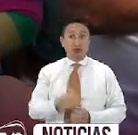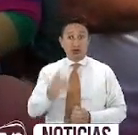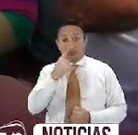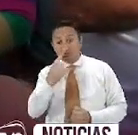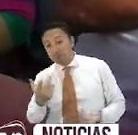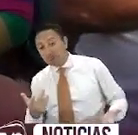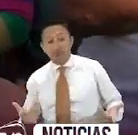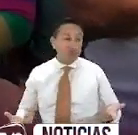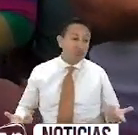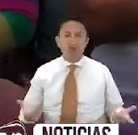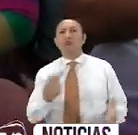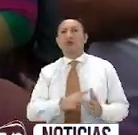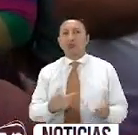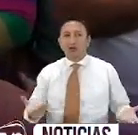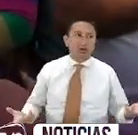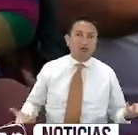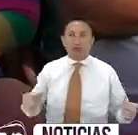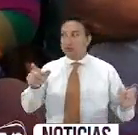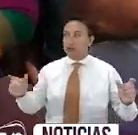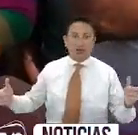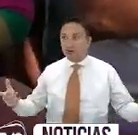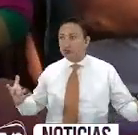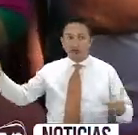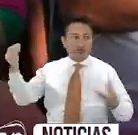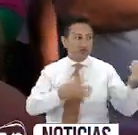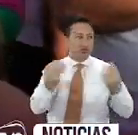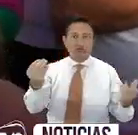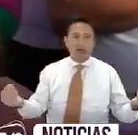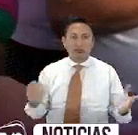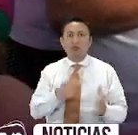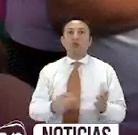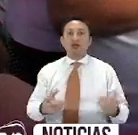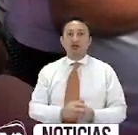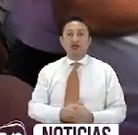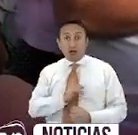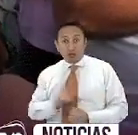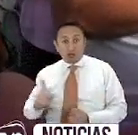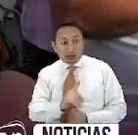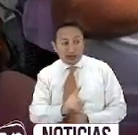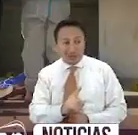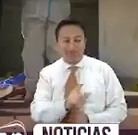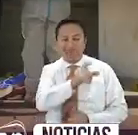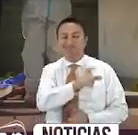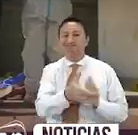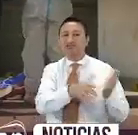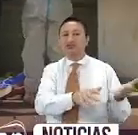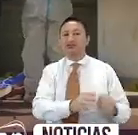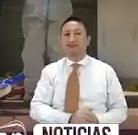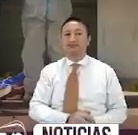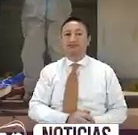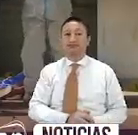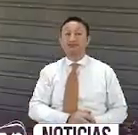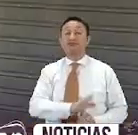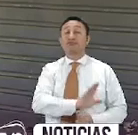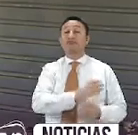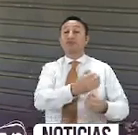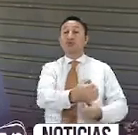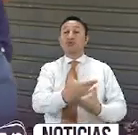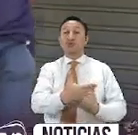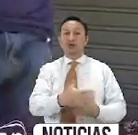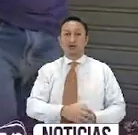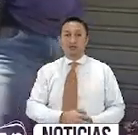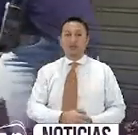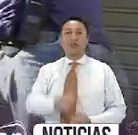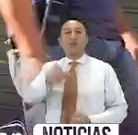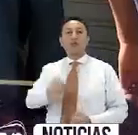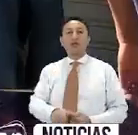mirar? Claro, sí, a ver qué había pasado, porque la gente salían corriendo y nosotros qué, y cuando acuerda, que habían matado a alguien. Según información preliminar, un motorizado con el